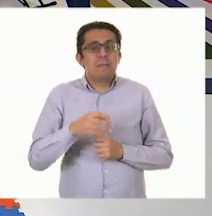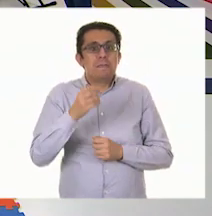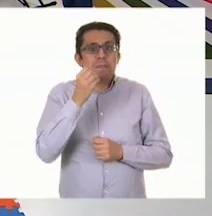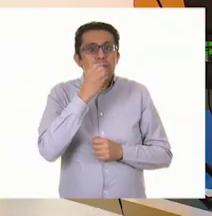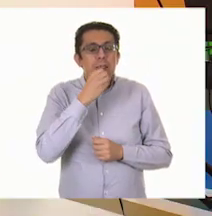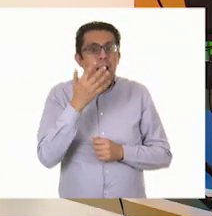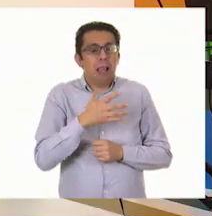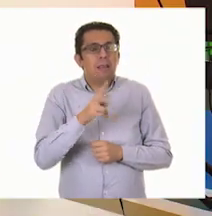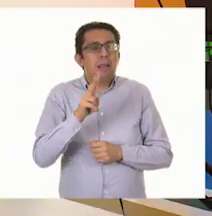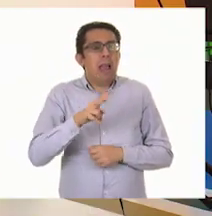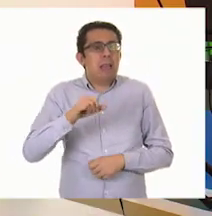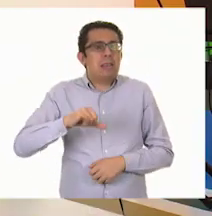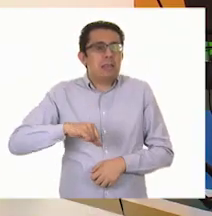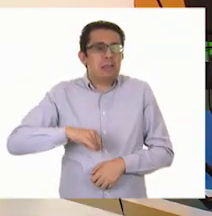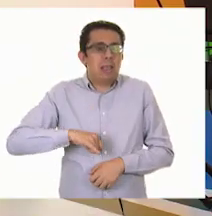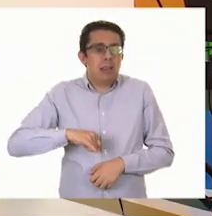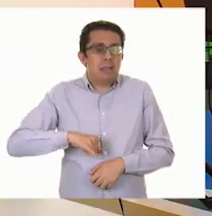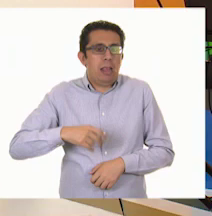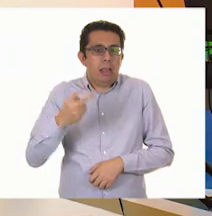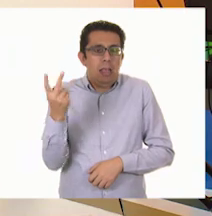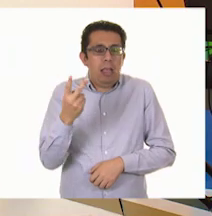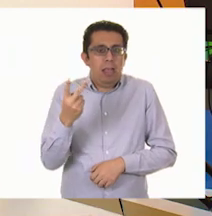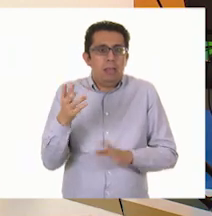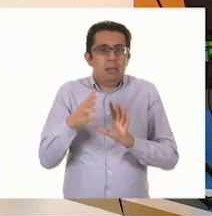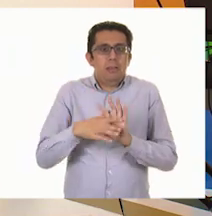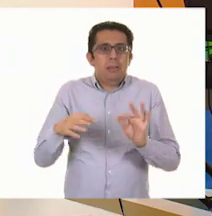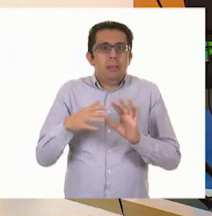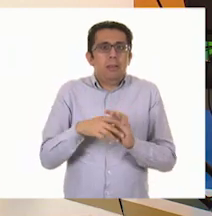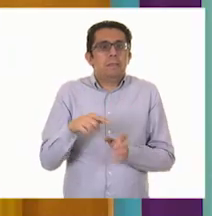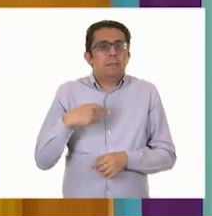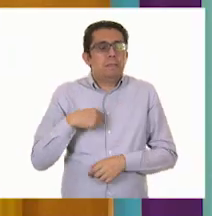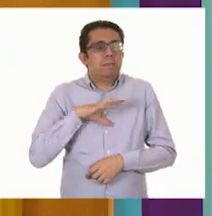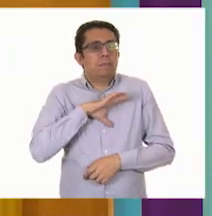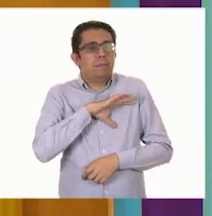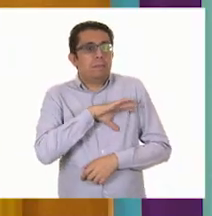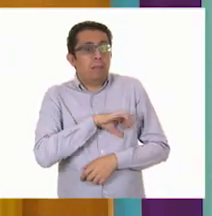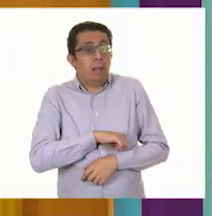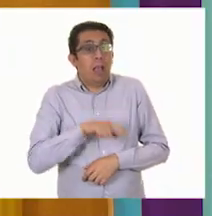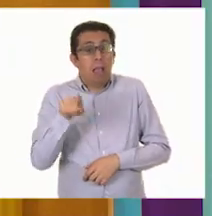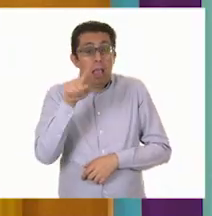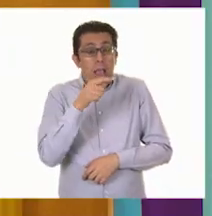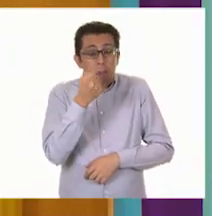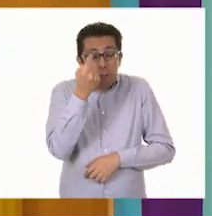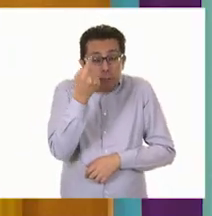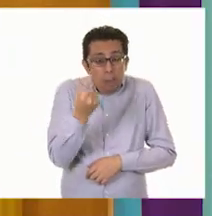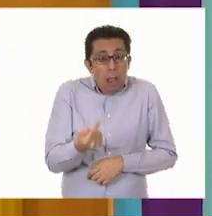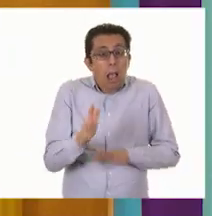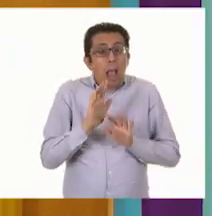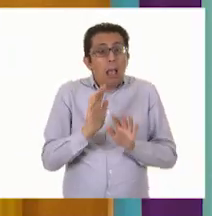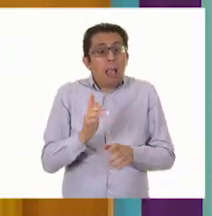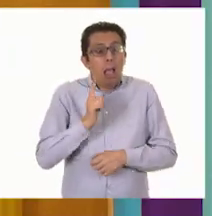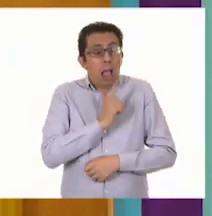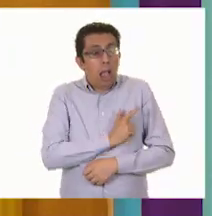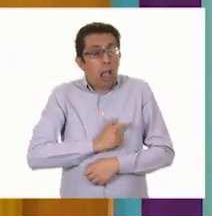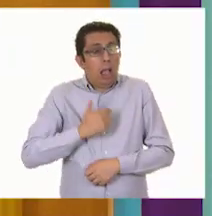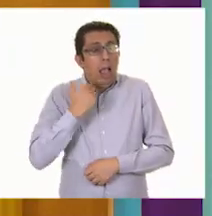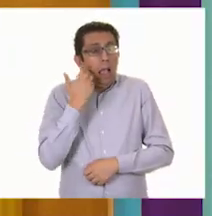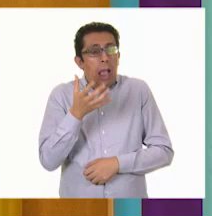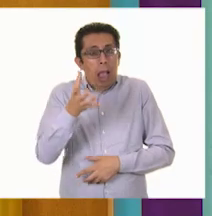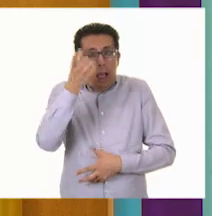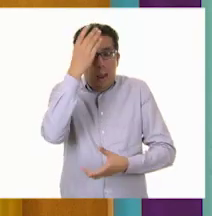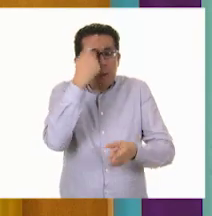Fue muy interesante lo que nos contaron. Así es, me encantó que desde muy pequeñitos ya estén interesados en tocar